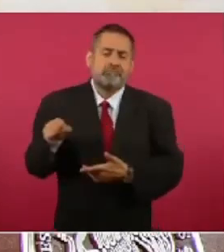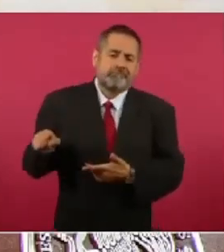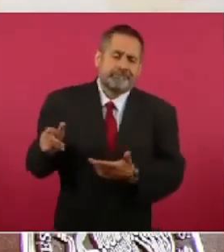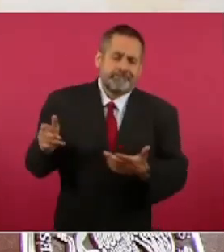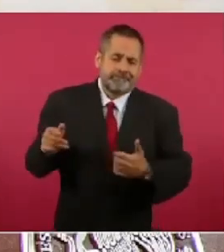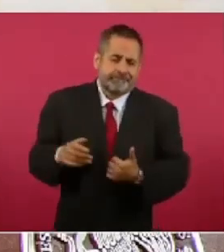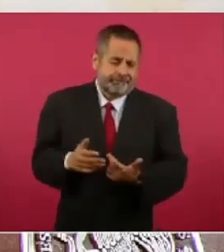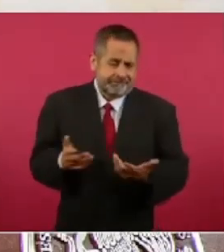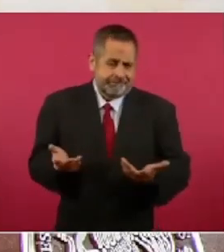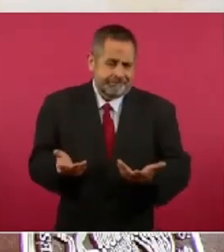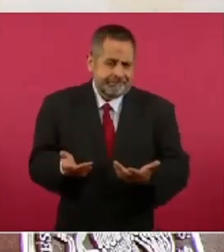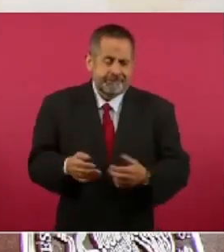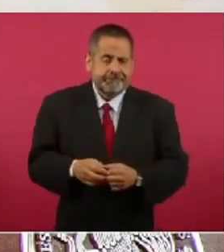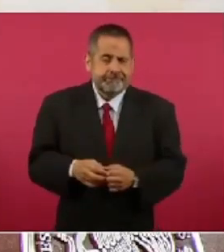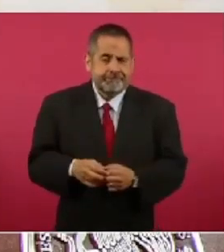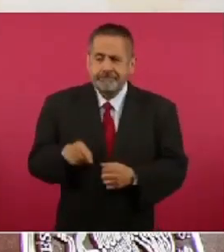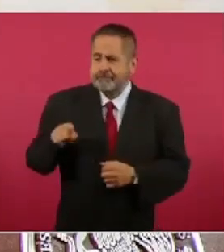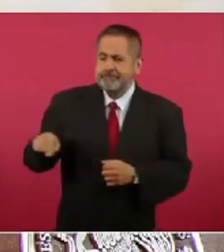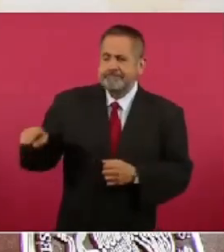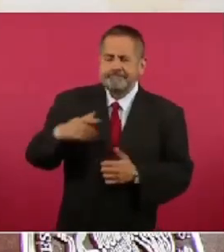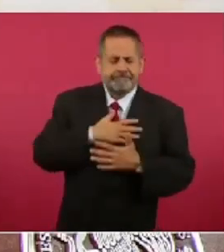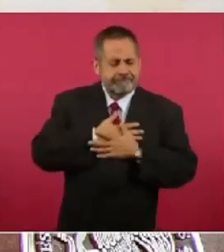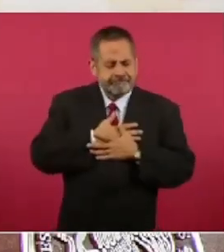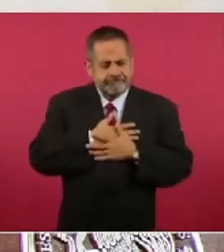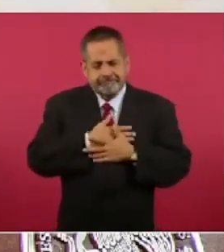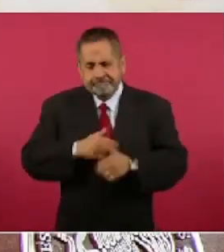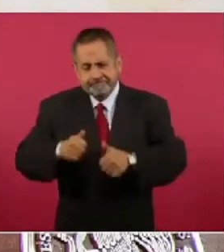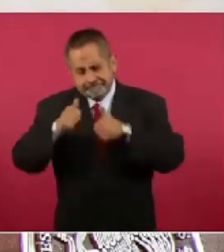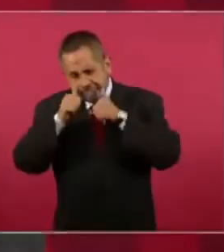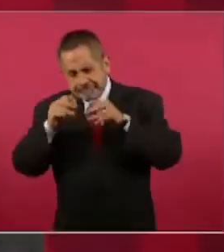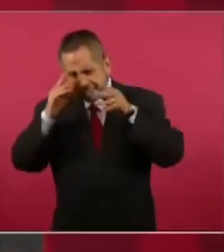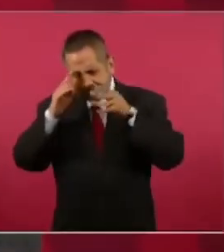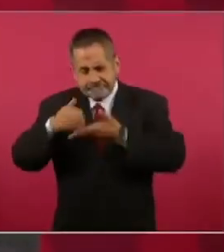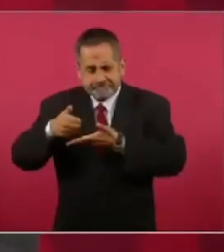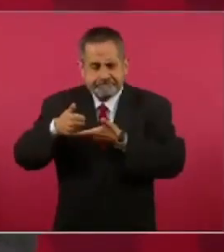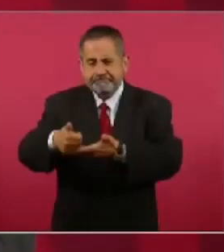de gente que dedica su vida a ayudar